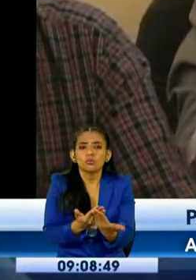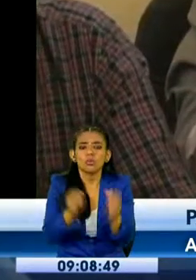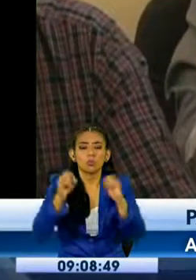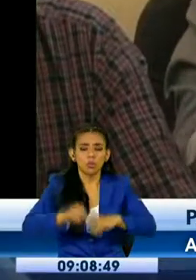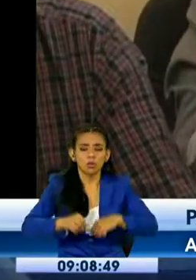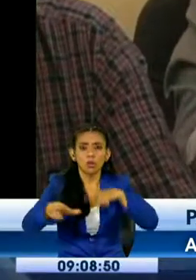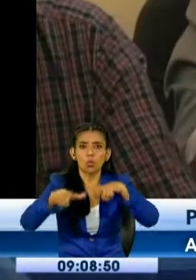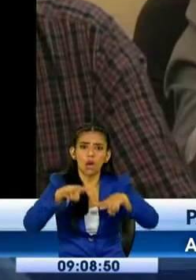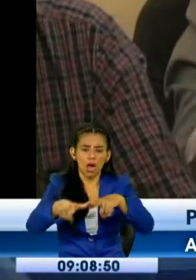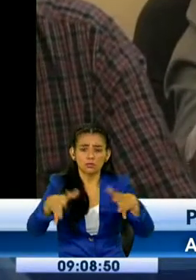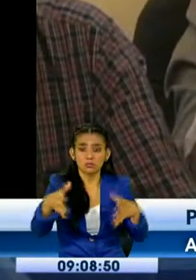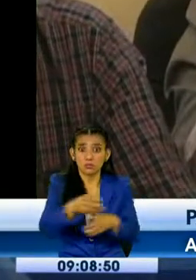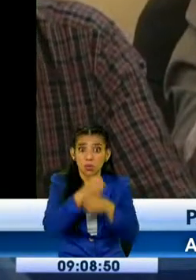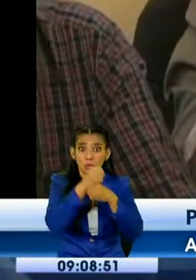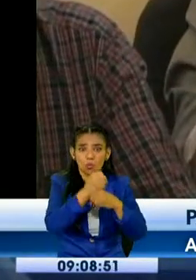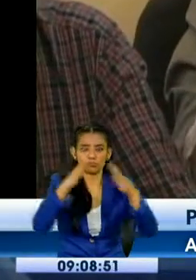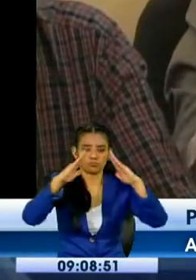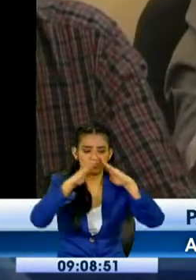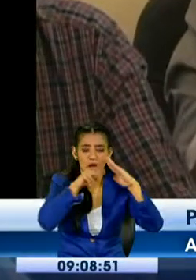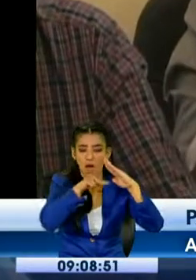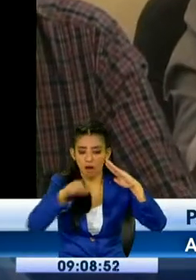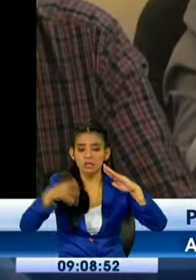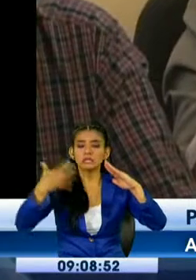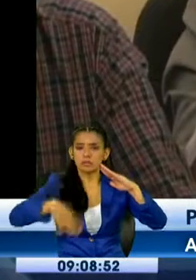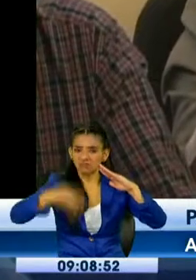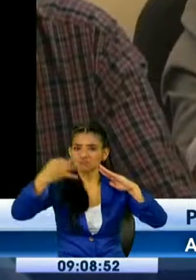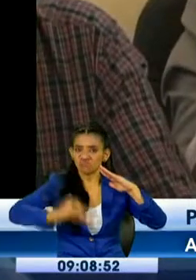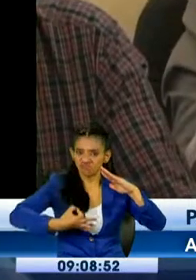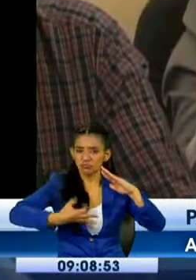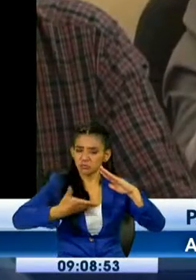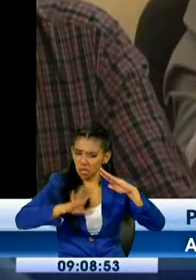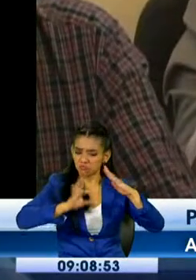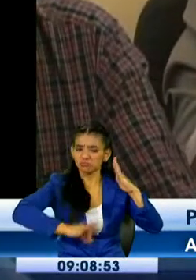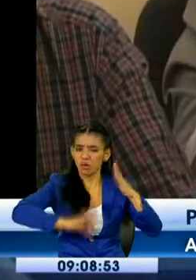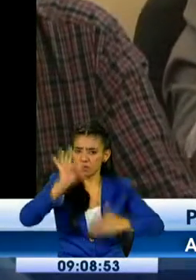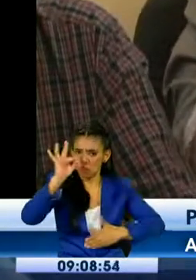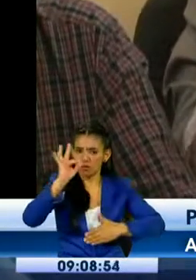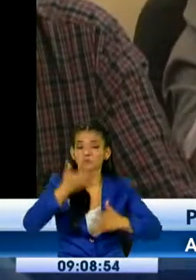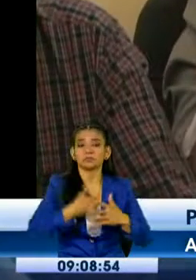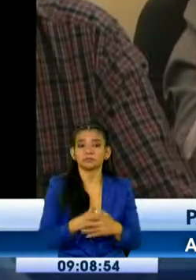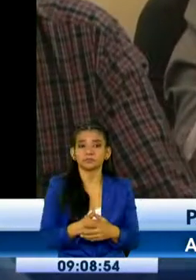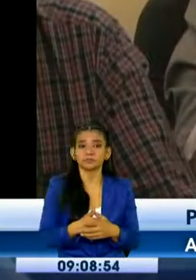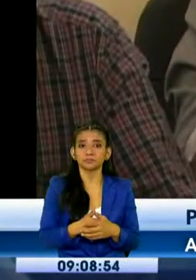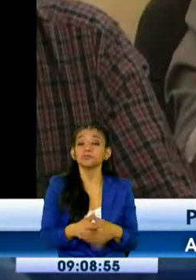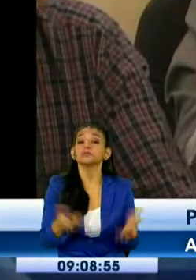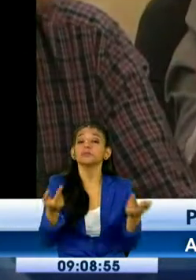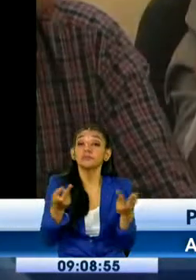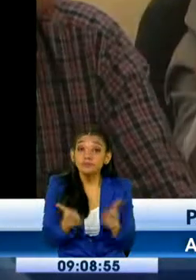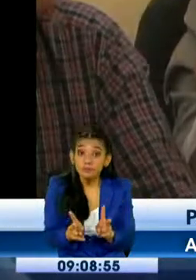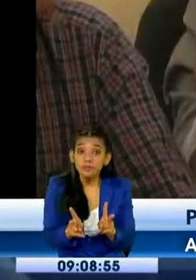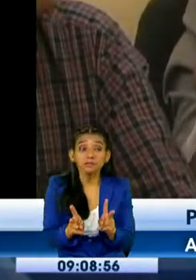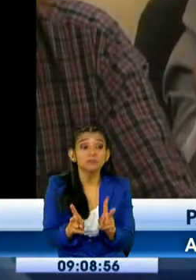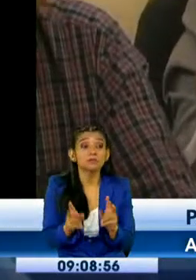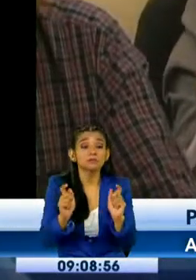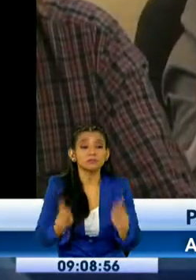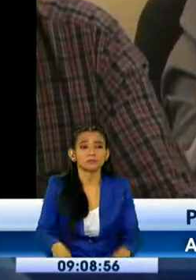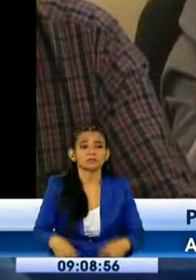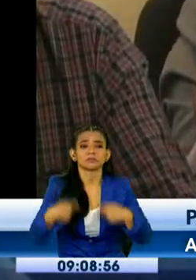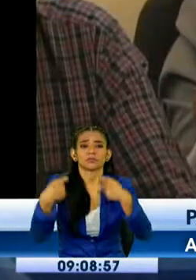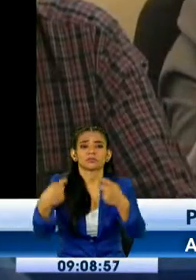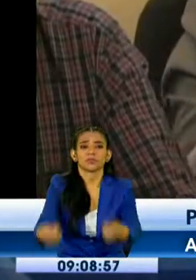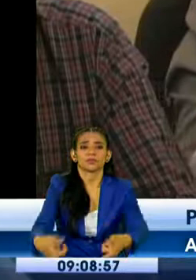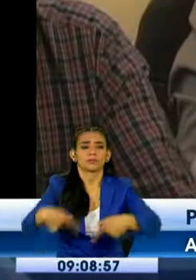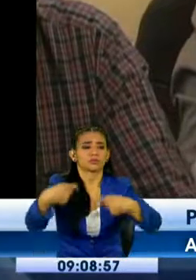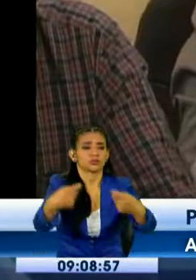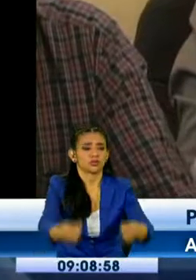los albergues que ya están identificados y calificados y, por supuesto, serán entregados en